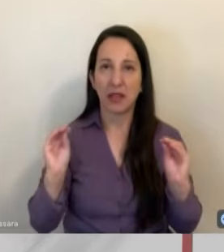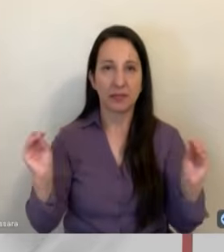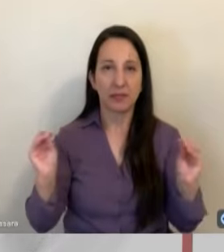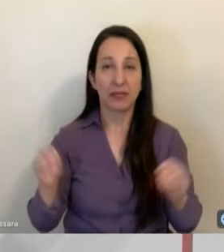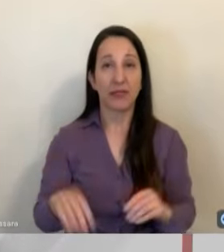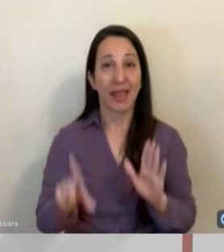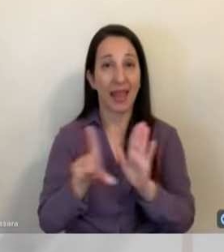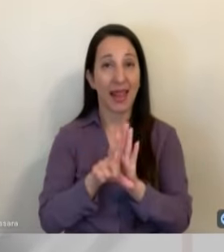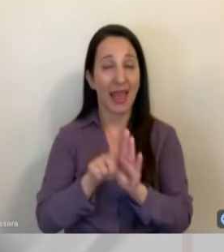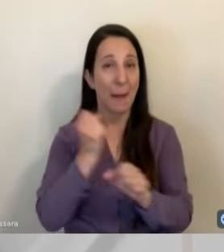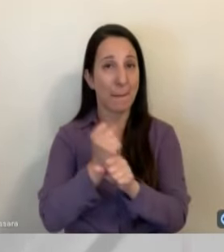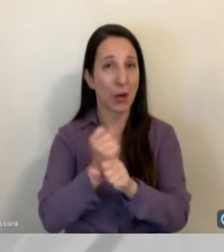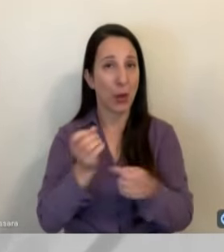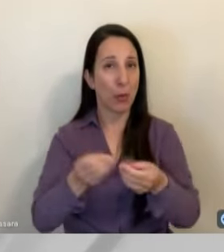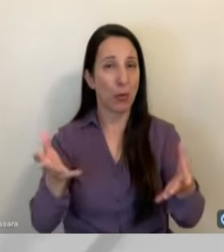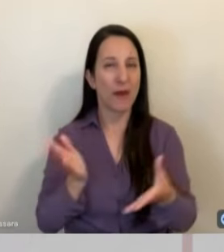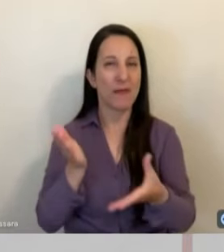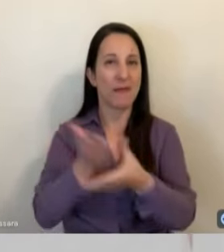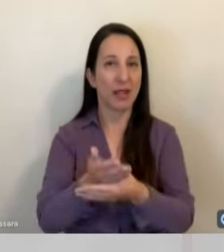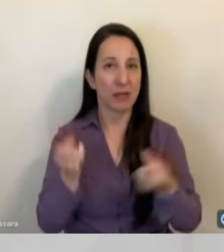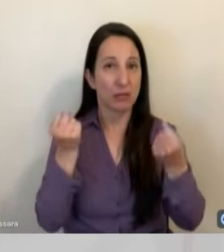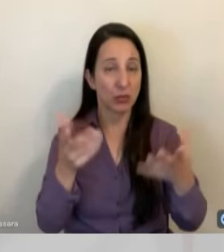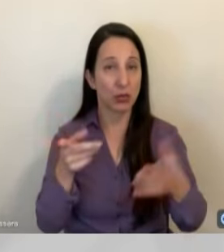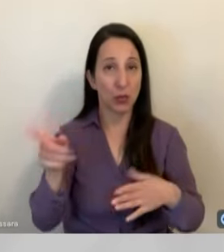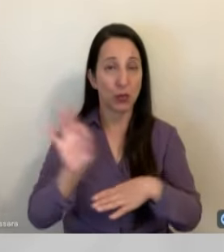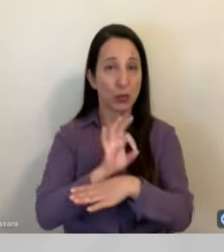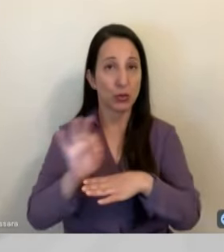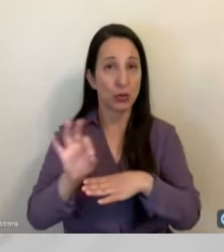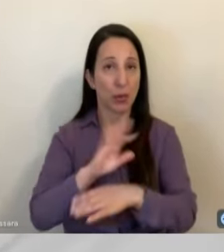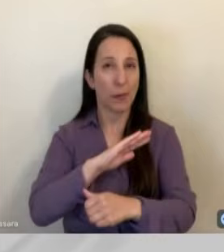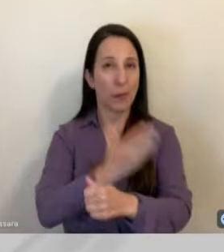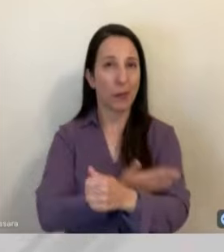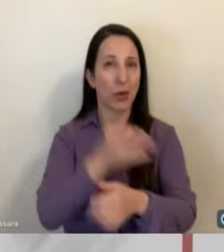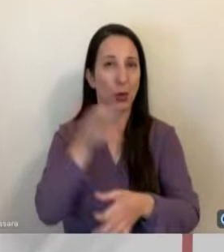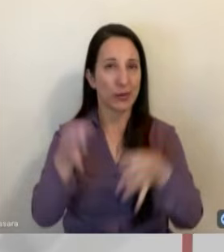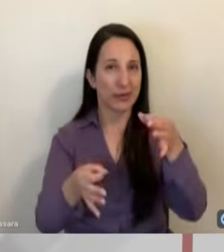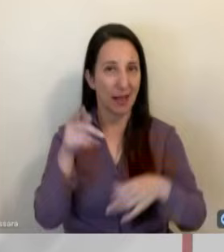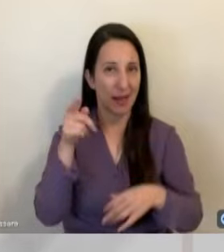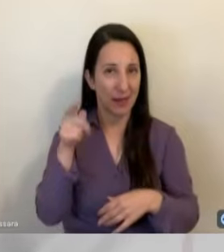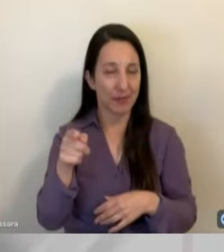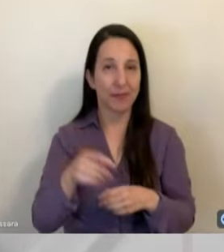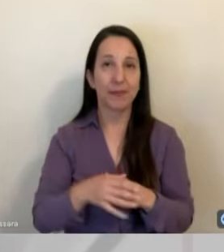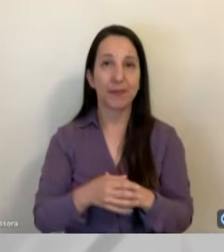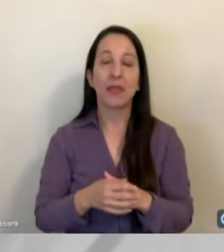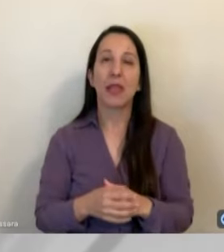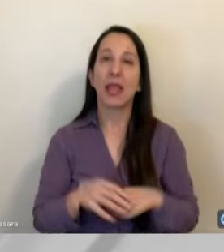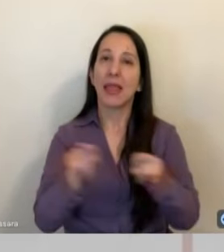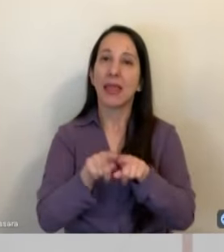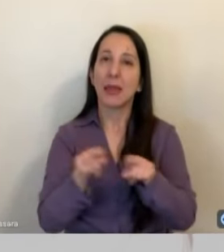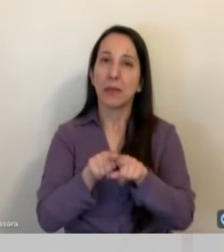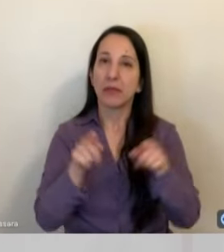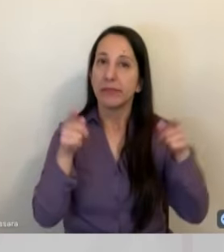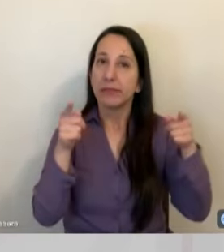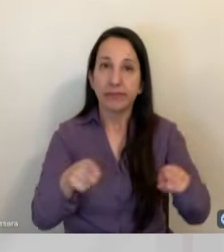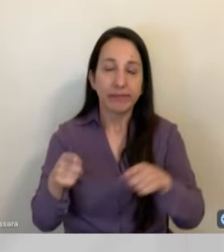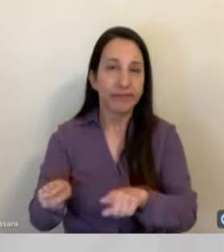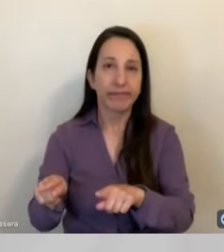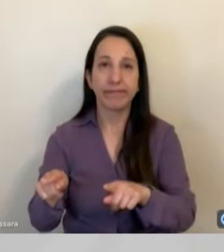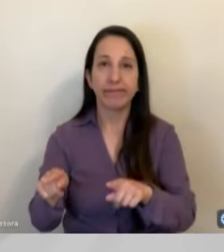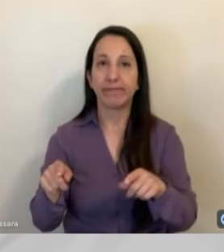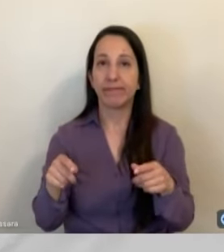público ha venido a afectar muchísimo la función en el Poder Judicial. Creo que además se dieron circunstancias foráneas que